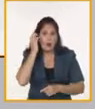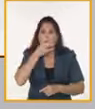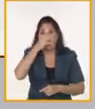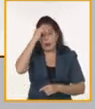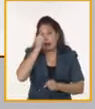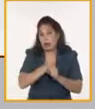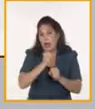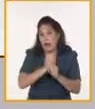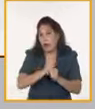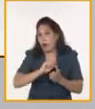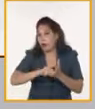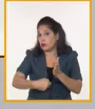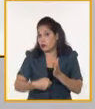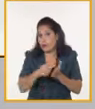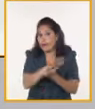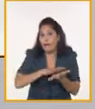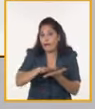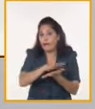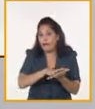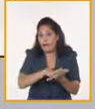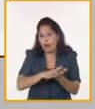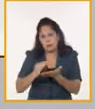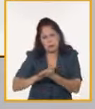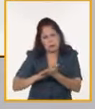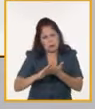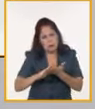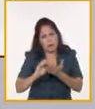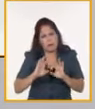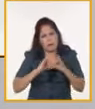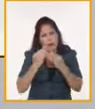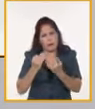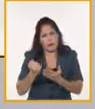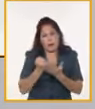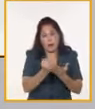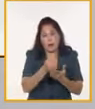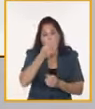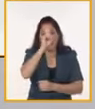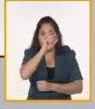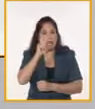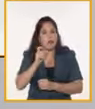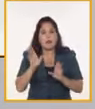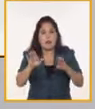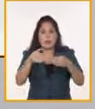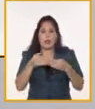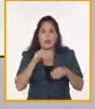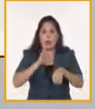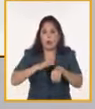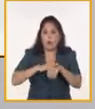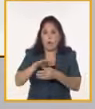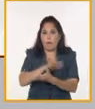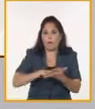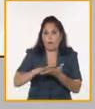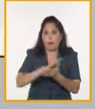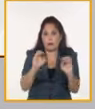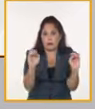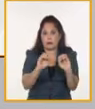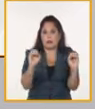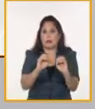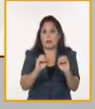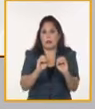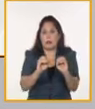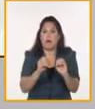trabajador contratado que tenía que fregar y estamos en un servicio de de cafetería o de en ese lugar bueno